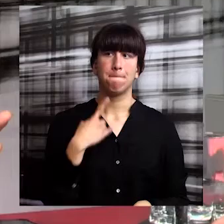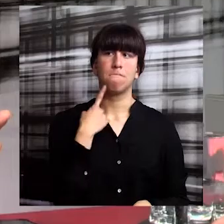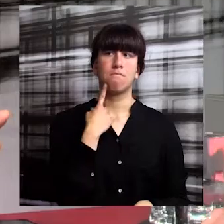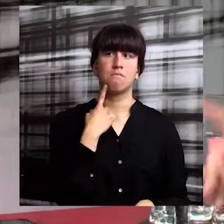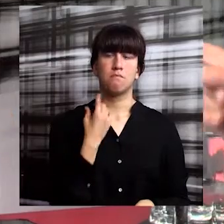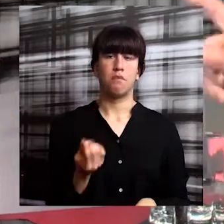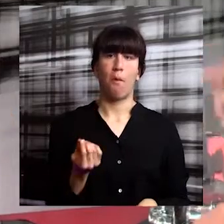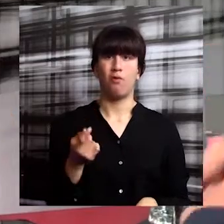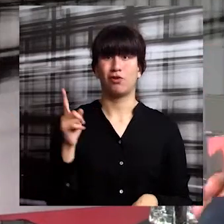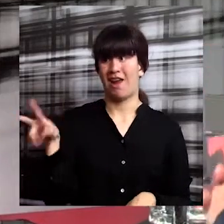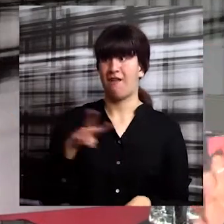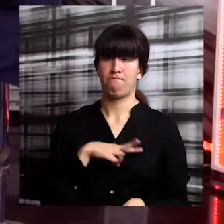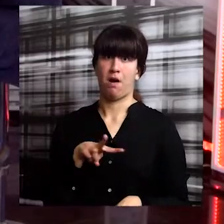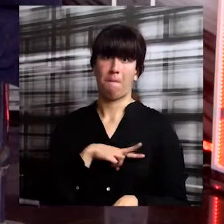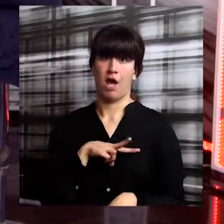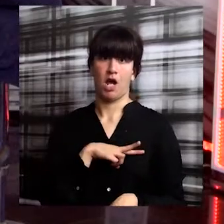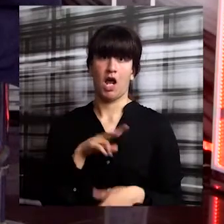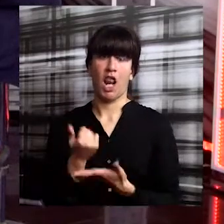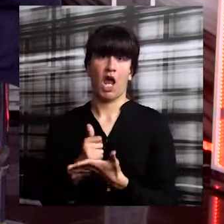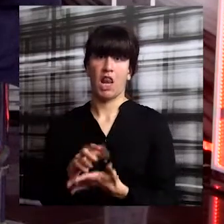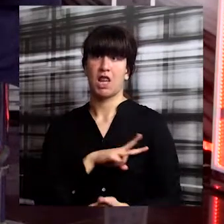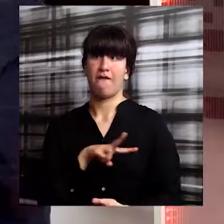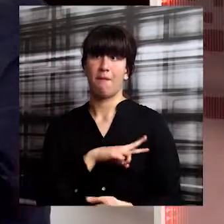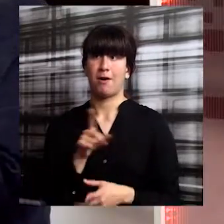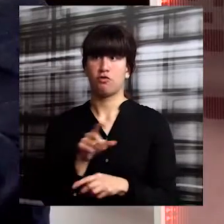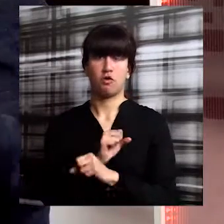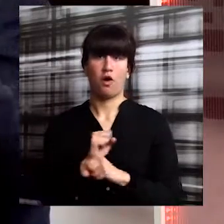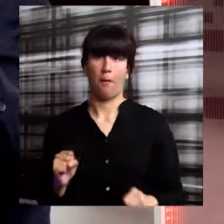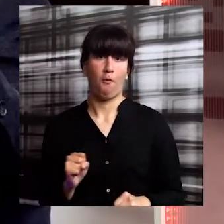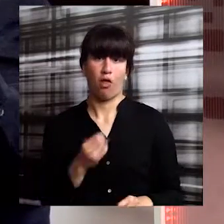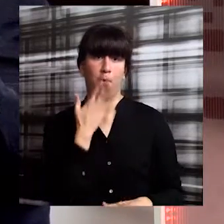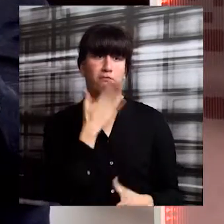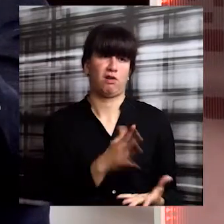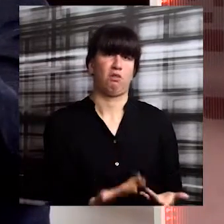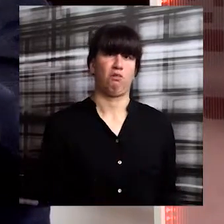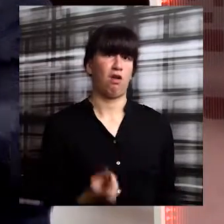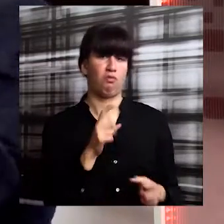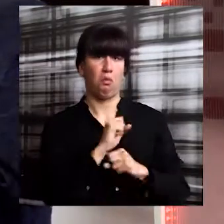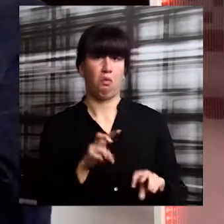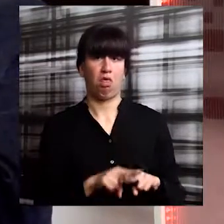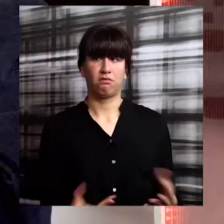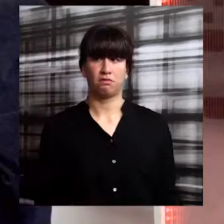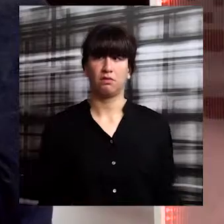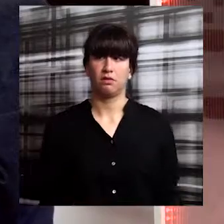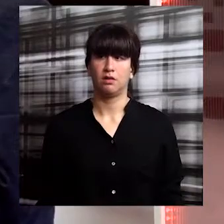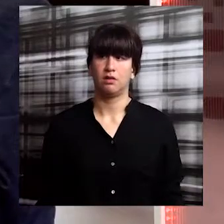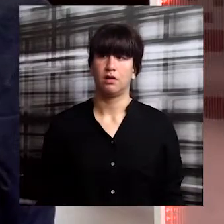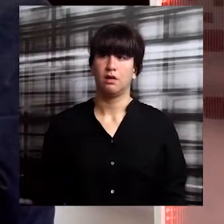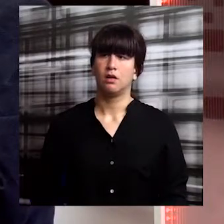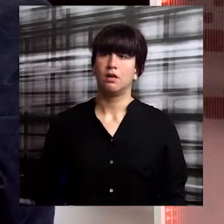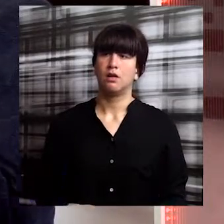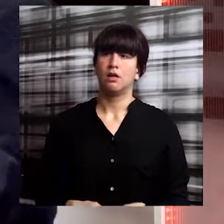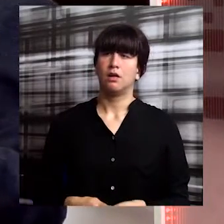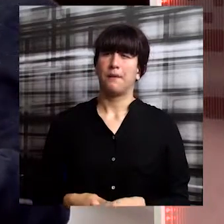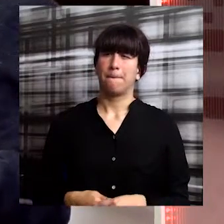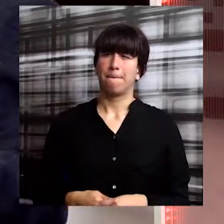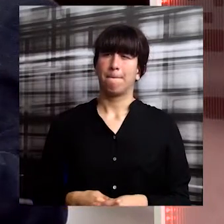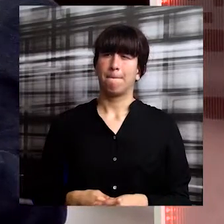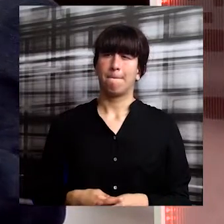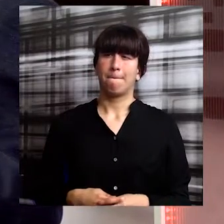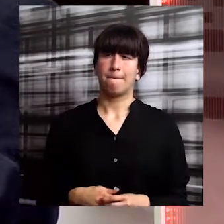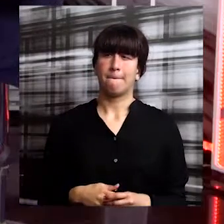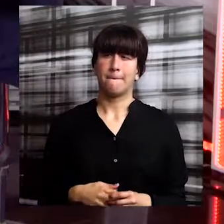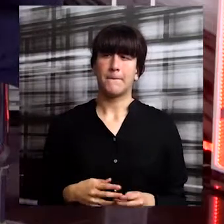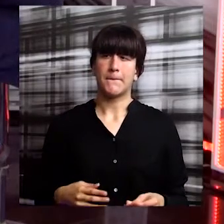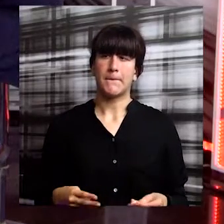Valparaíso. Y ahí hay otro proyecto que también es anexo, que es el aeropuerto Concón, ¿no es cierto? Sí, otra fórmula también de traer... Sería una buena